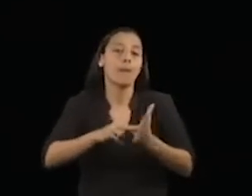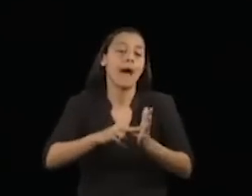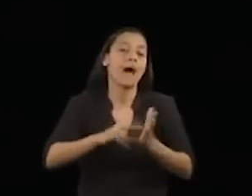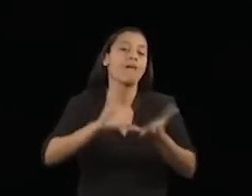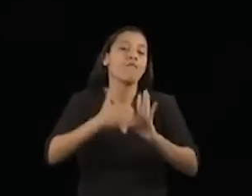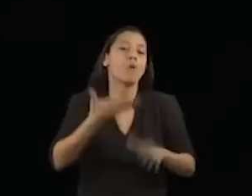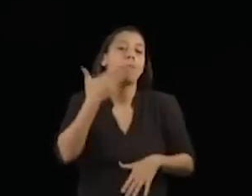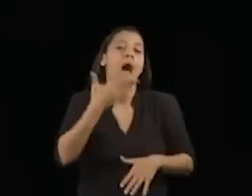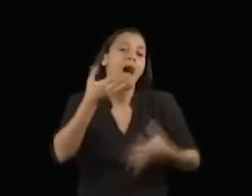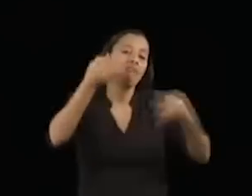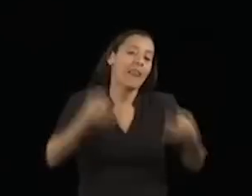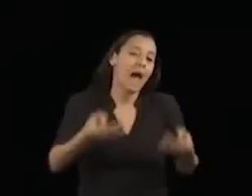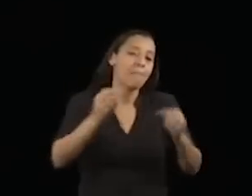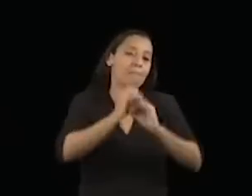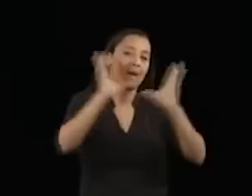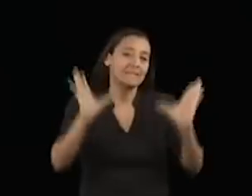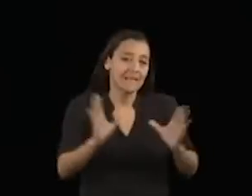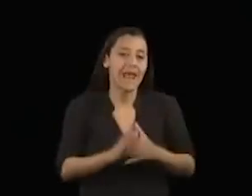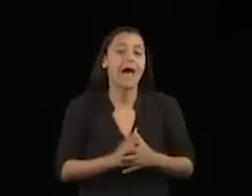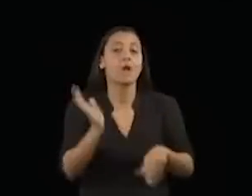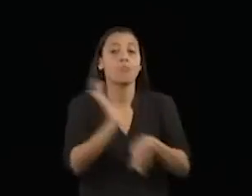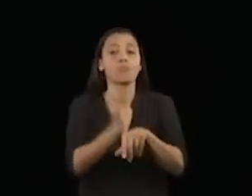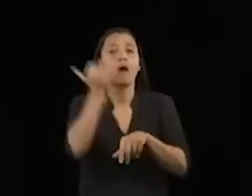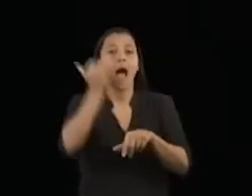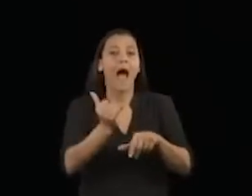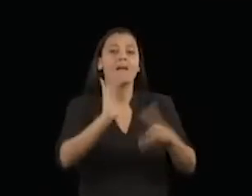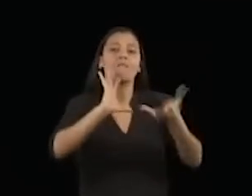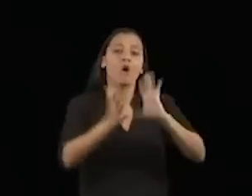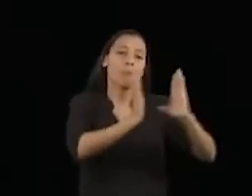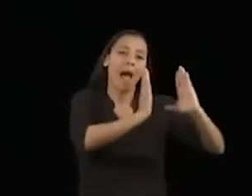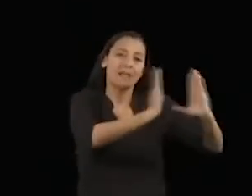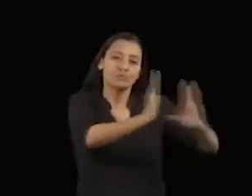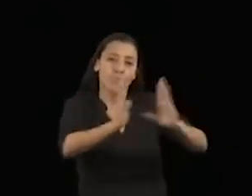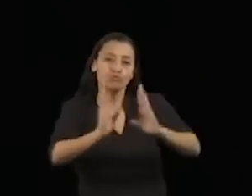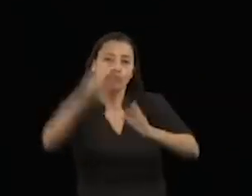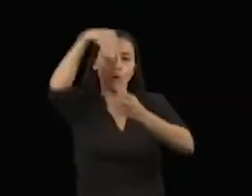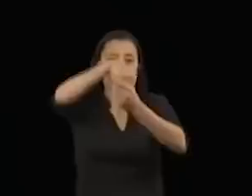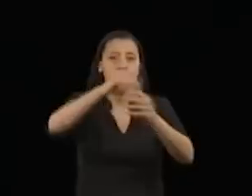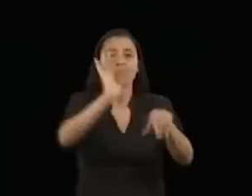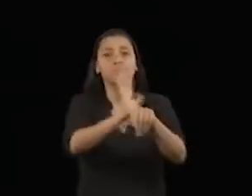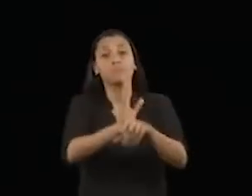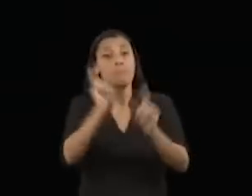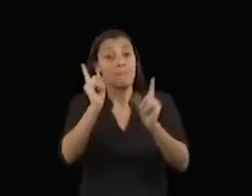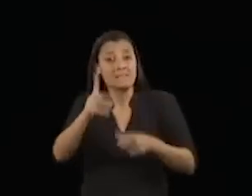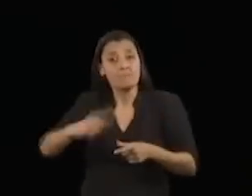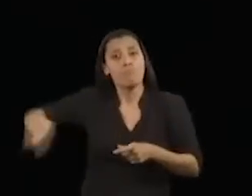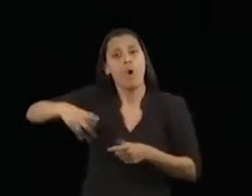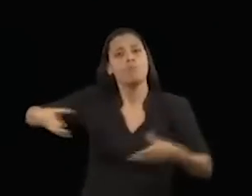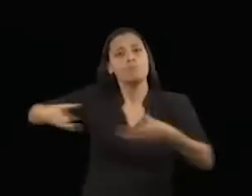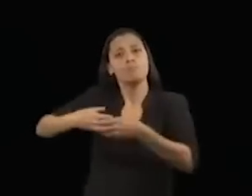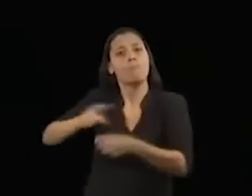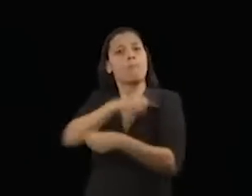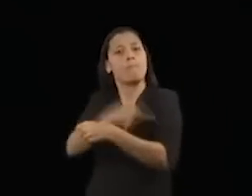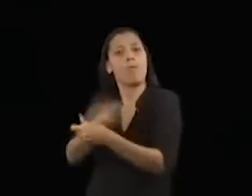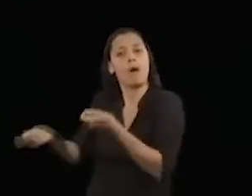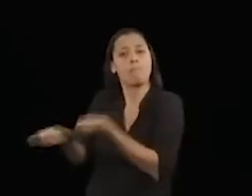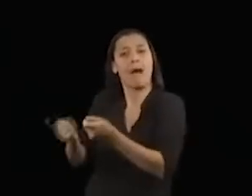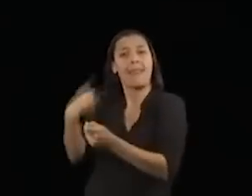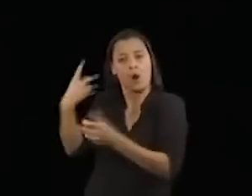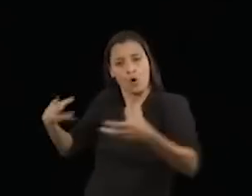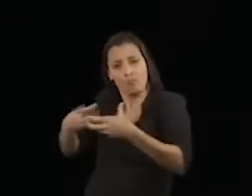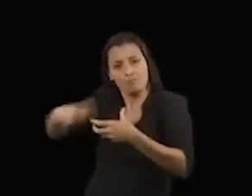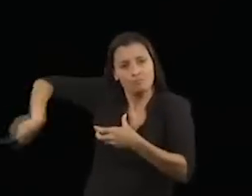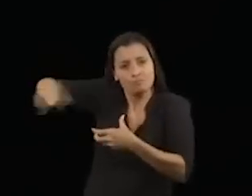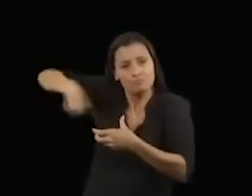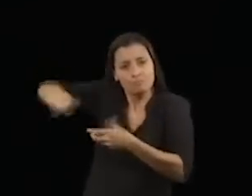más amigable se llama estructuras concentradas, el caso más polar es el de los monopolios. Y esto no es un tema